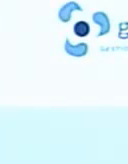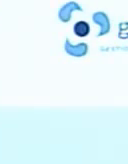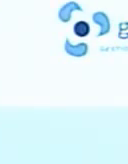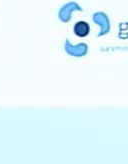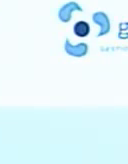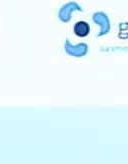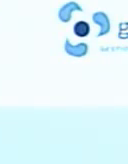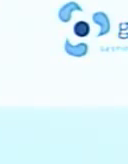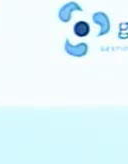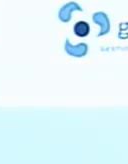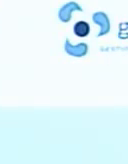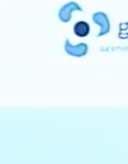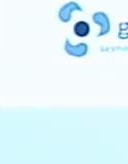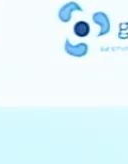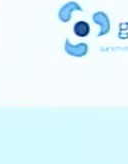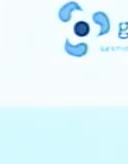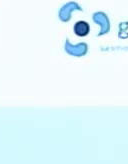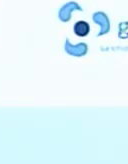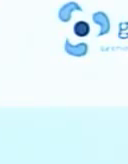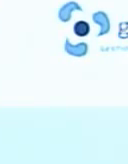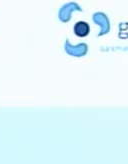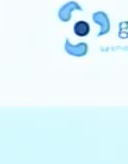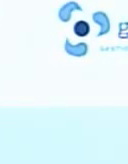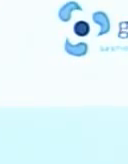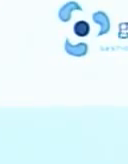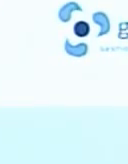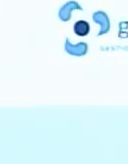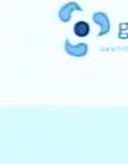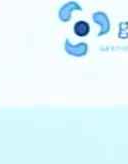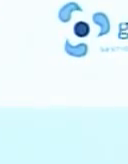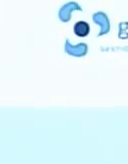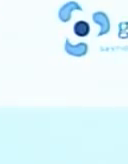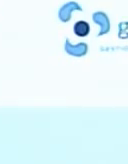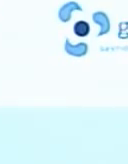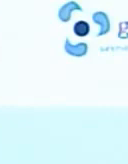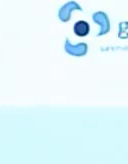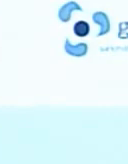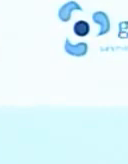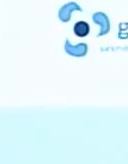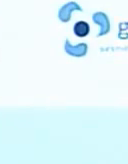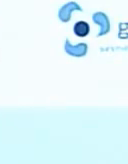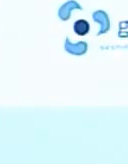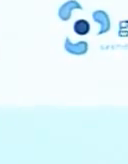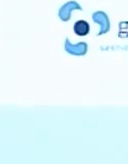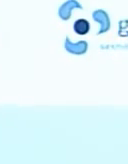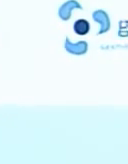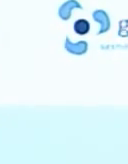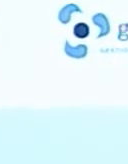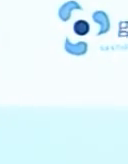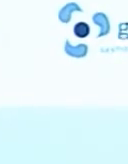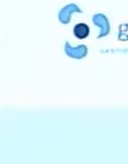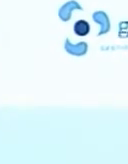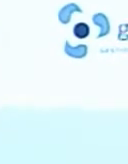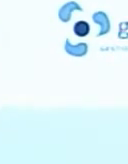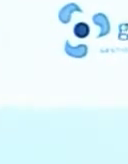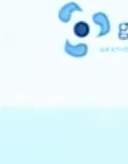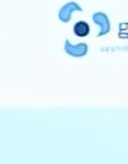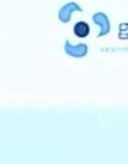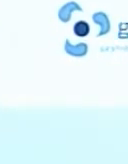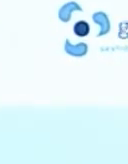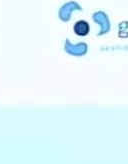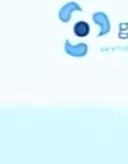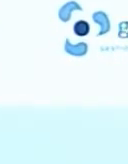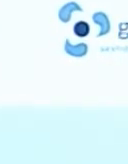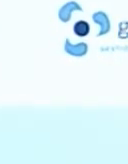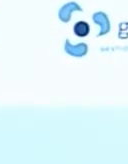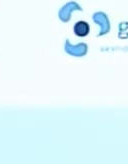y coordinar esfuerzos. En este sentido, desde mi punto de vista, el Sistema Nacional Anticorrupción puede concebirse como